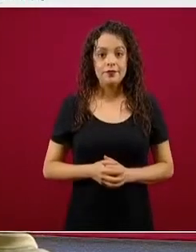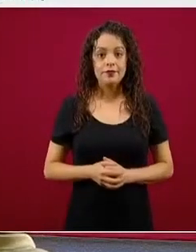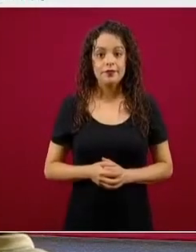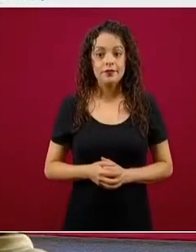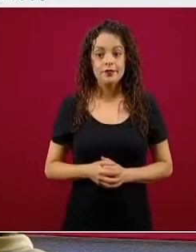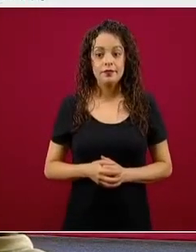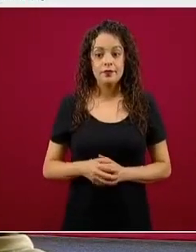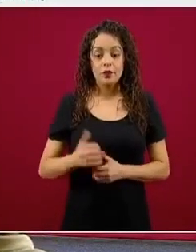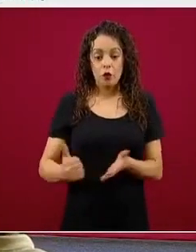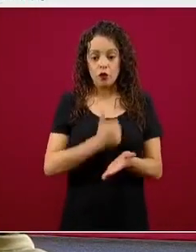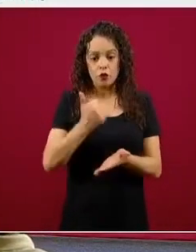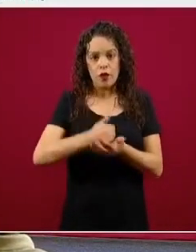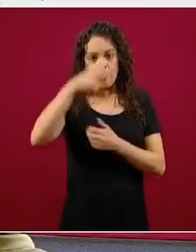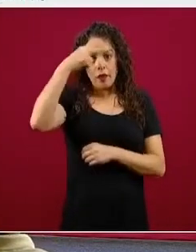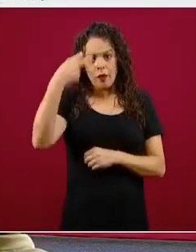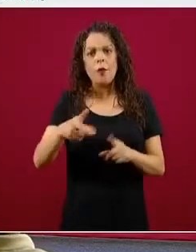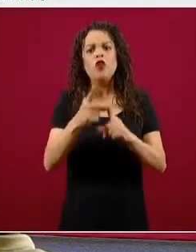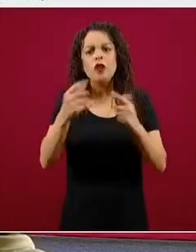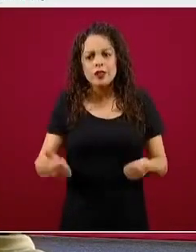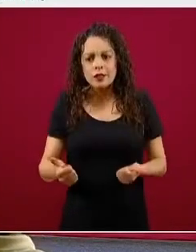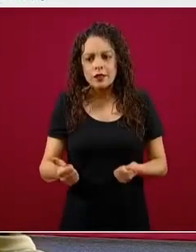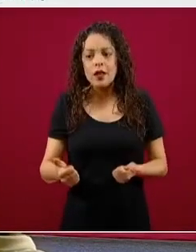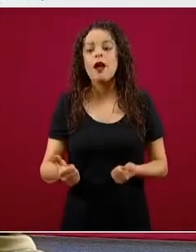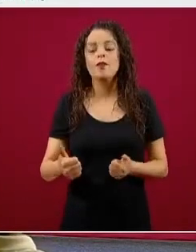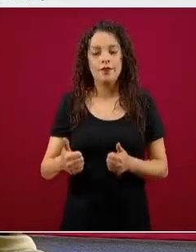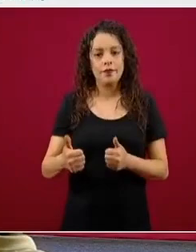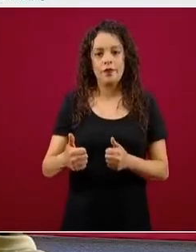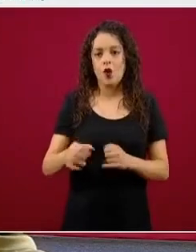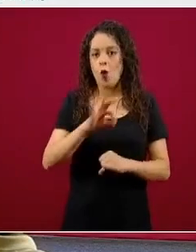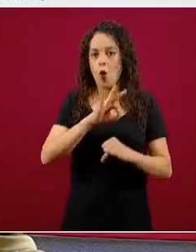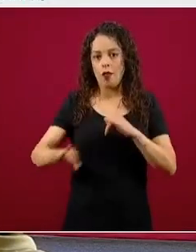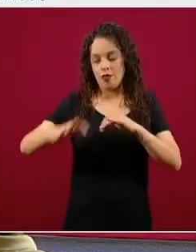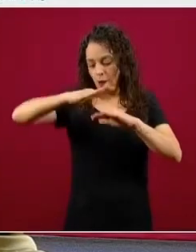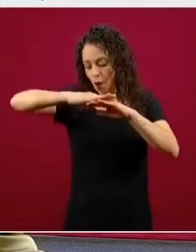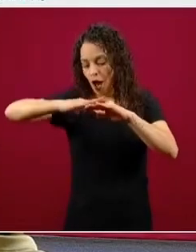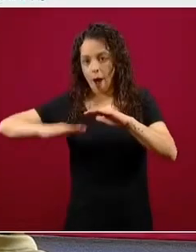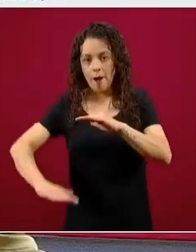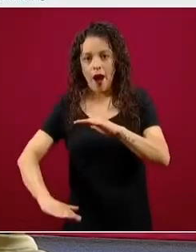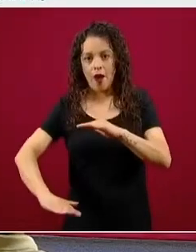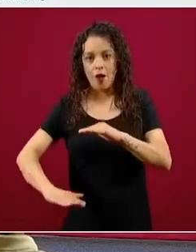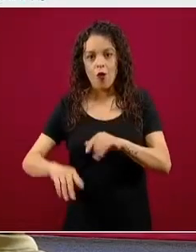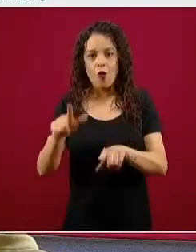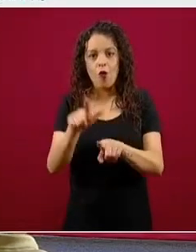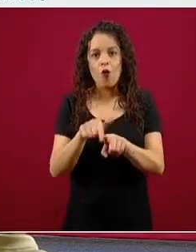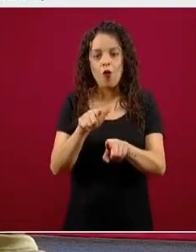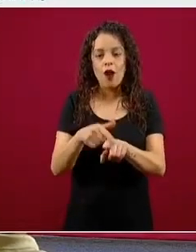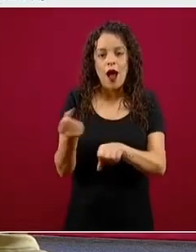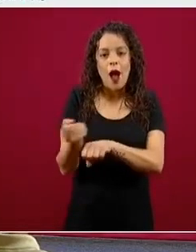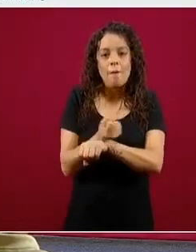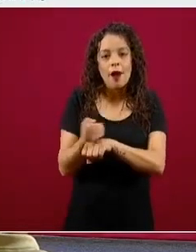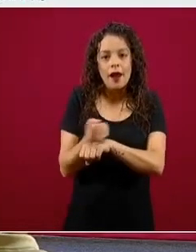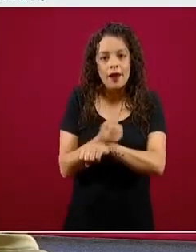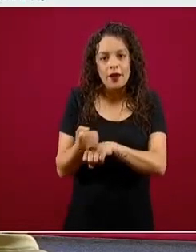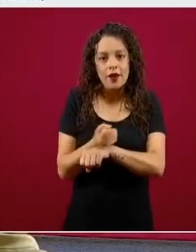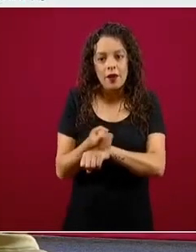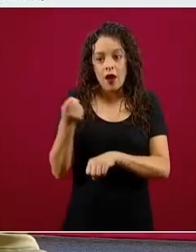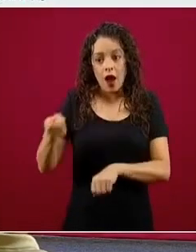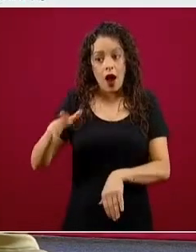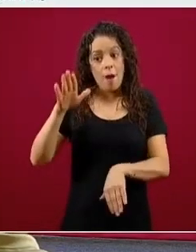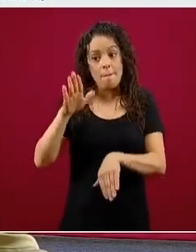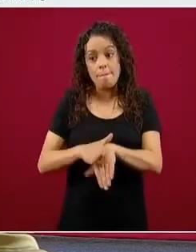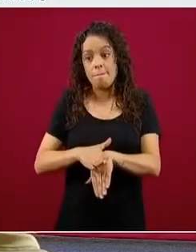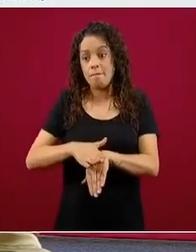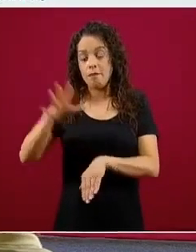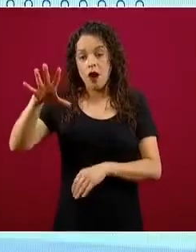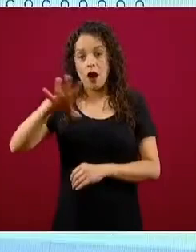¿Dónde está la Ciudad de México? Ahora quedó aquí hasta abajo, es esta sombra amarilla, es la que tiene la mayor